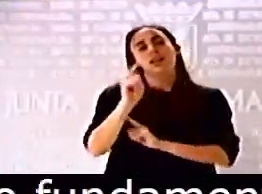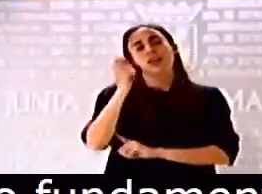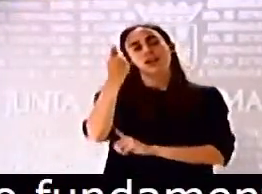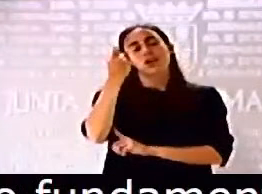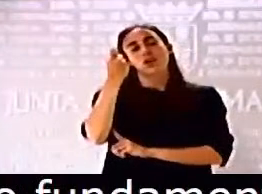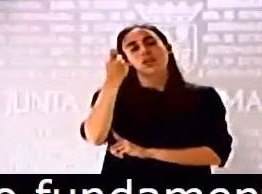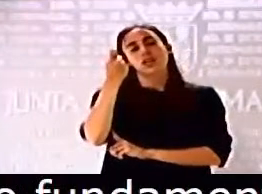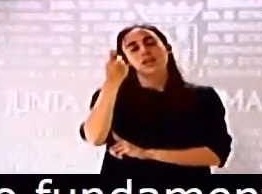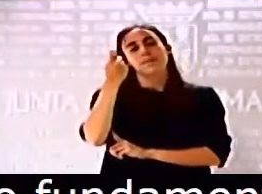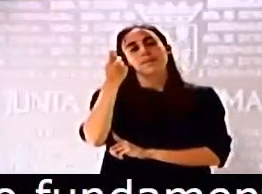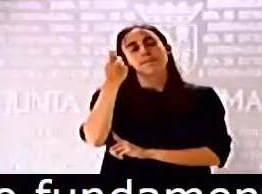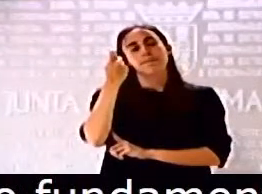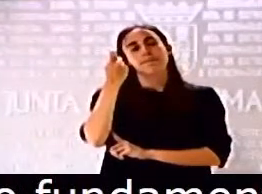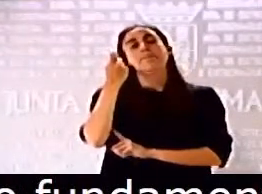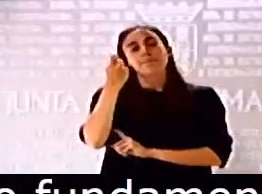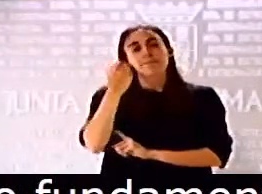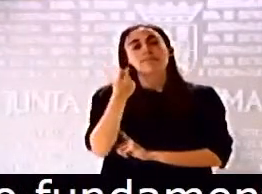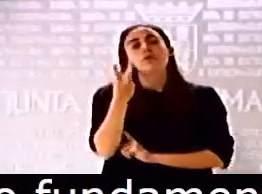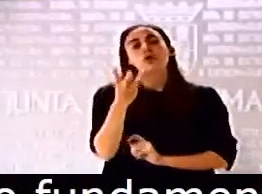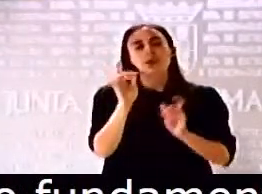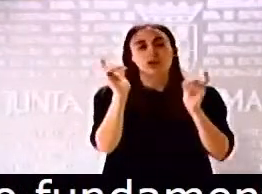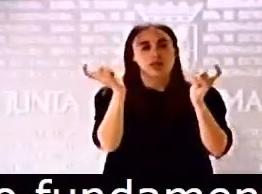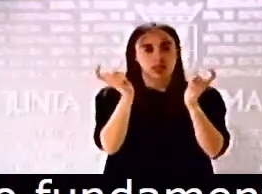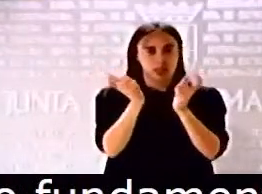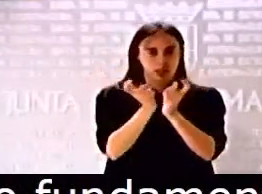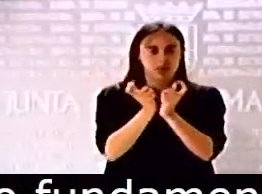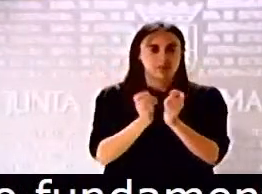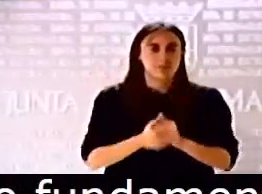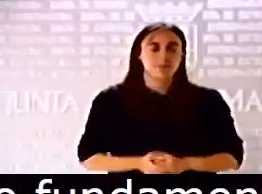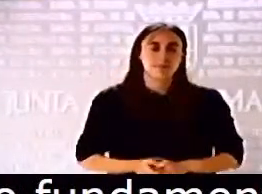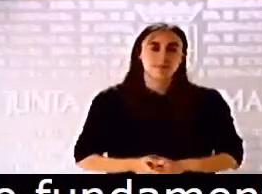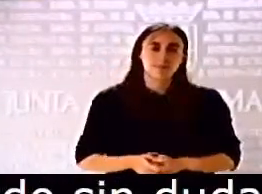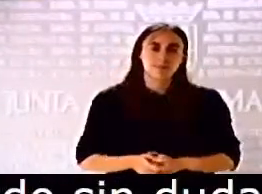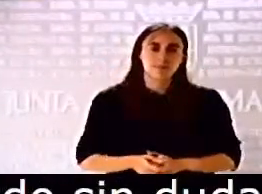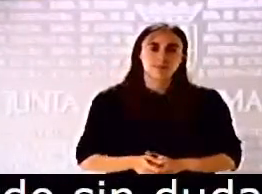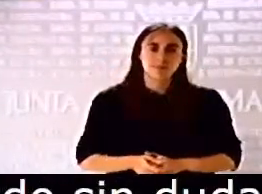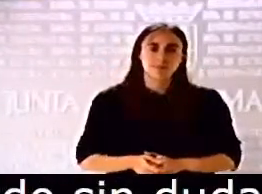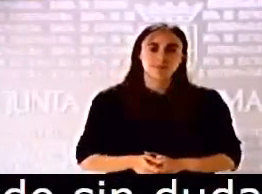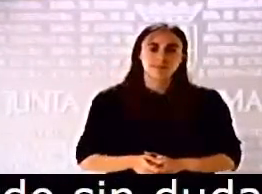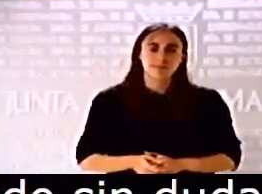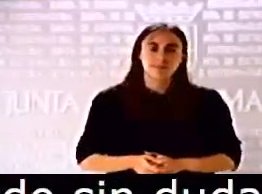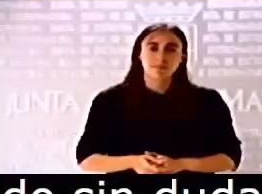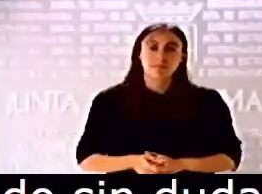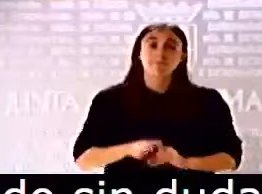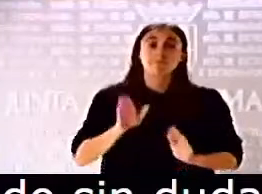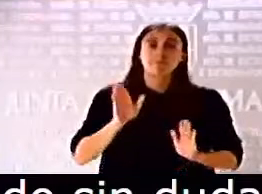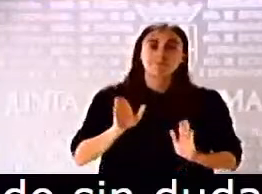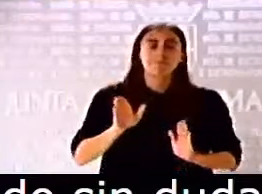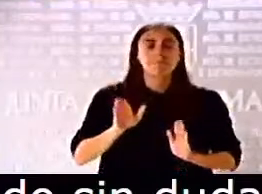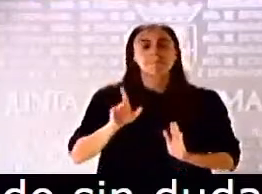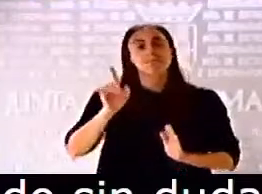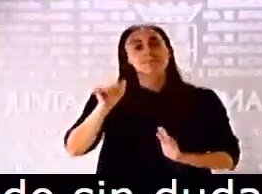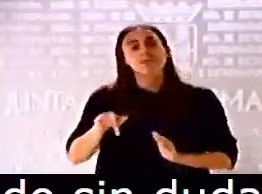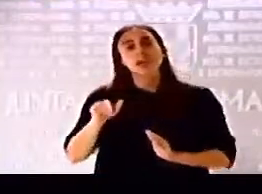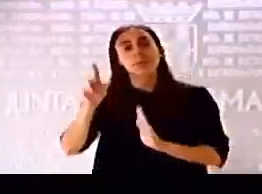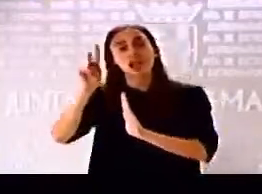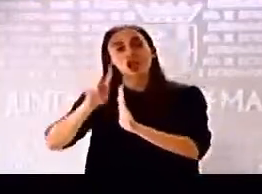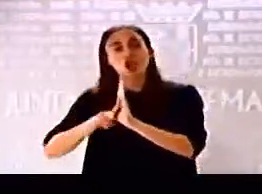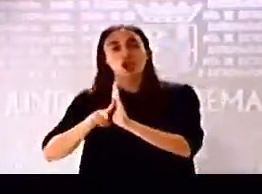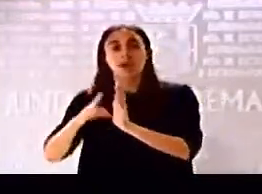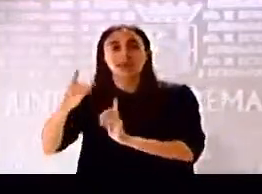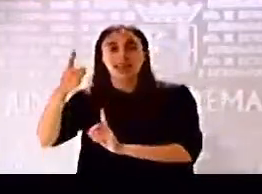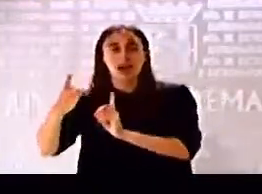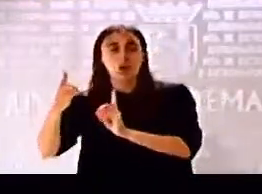ninguna, bajar esas cifras de incidencia. Por contra, hemos tenido que adoptar algunas medidas con respecto